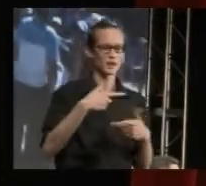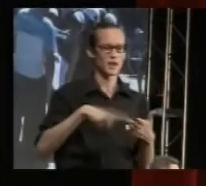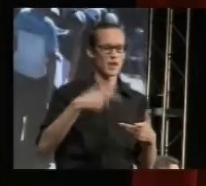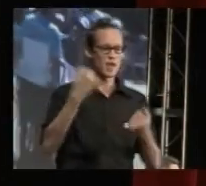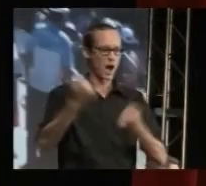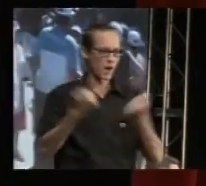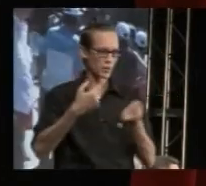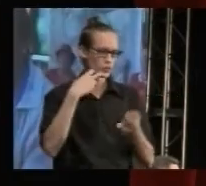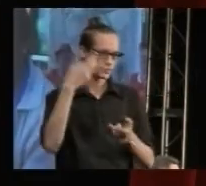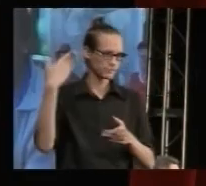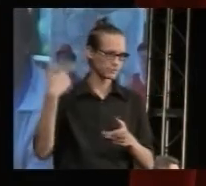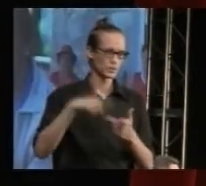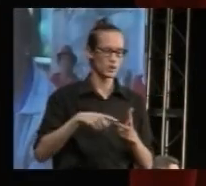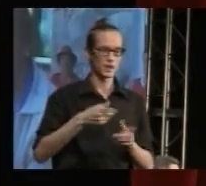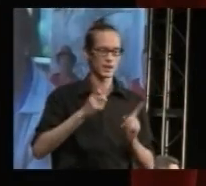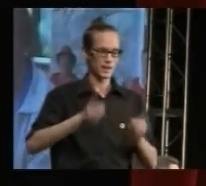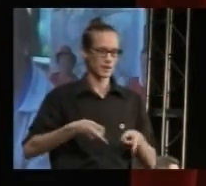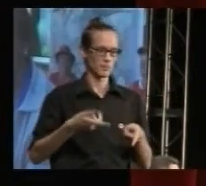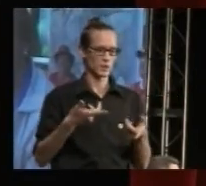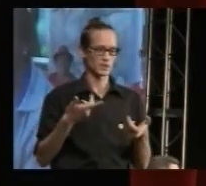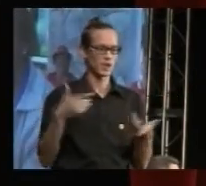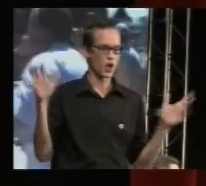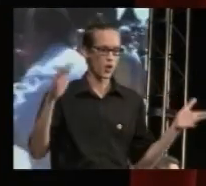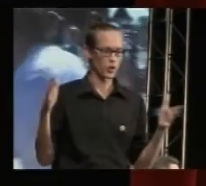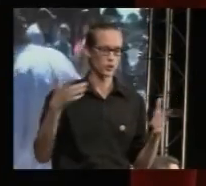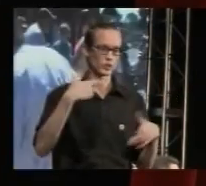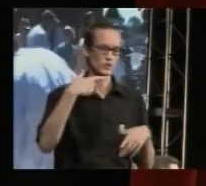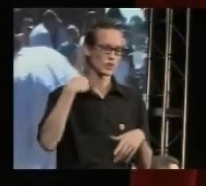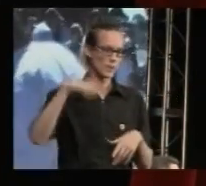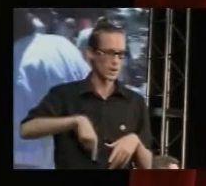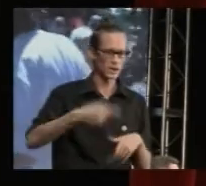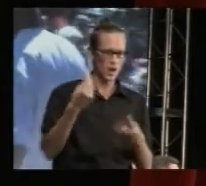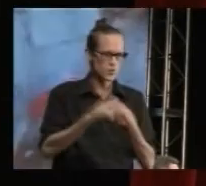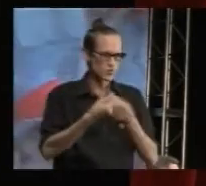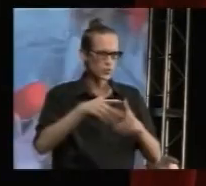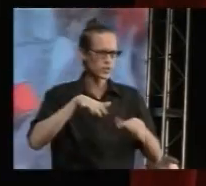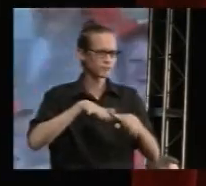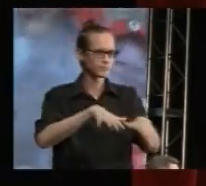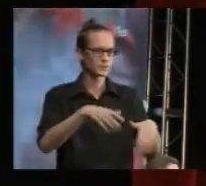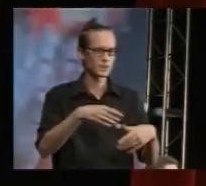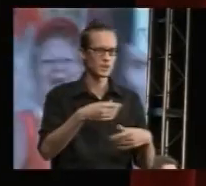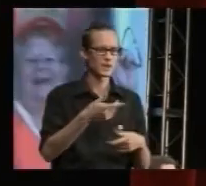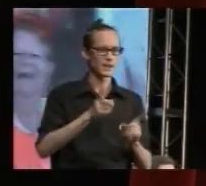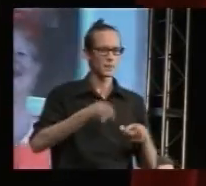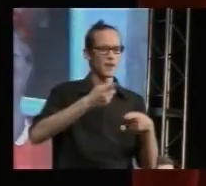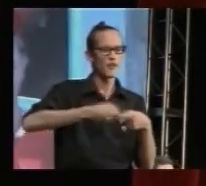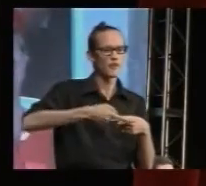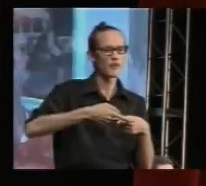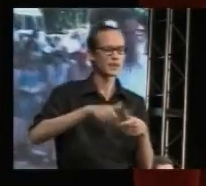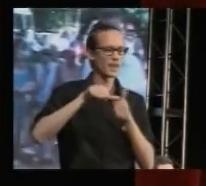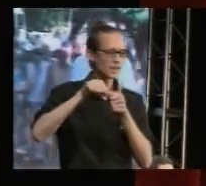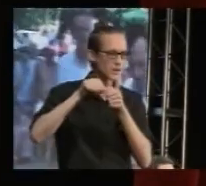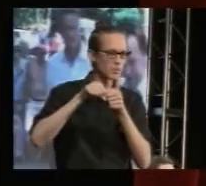a reeditar los corsos de Paraná con un gran desarrollo y crecimiento de comparsas locales y la fiesta del mate alcanzó un récord